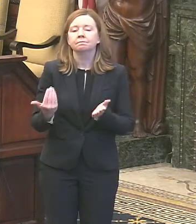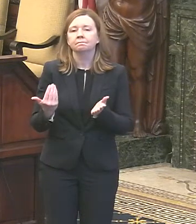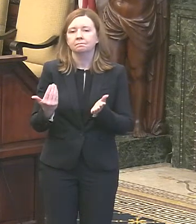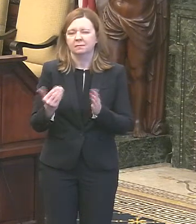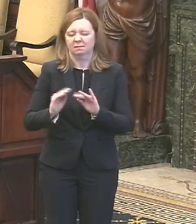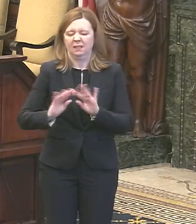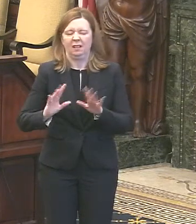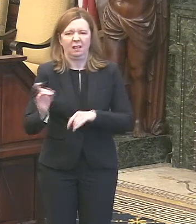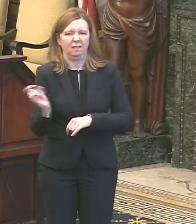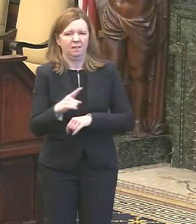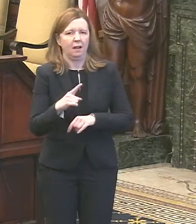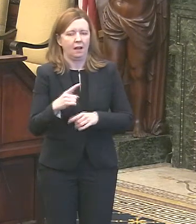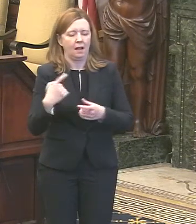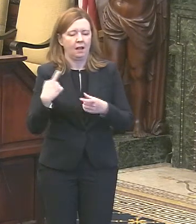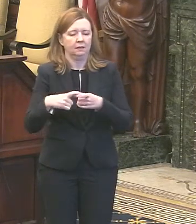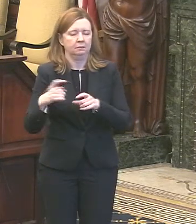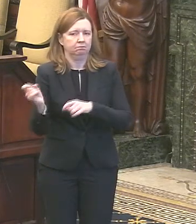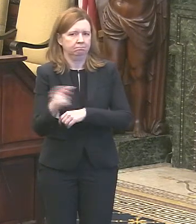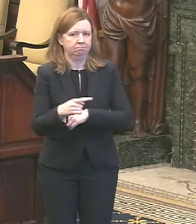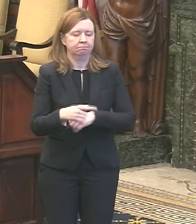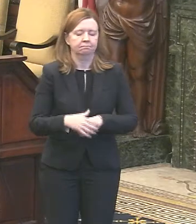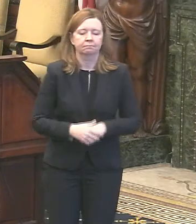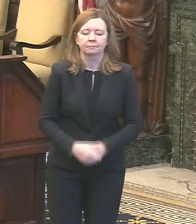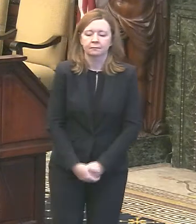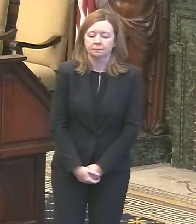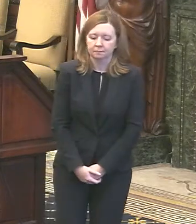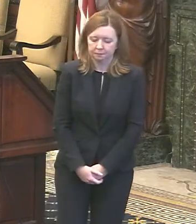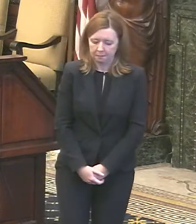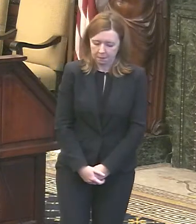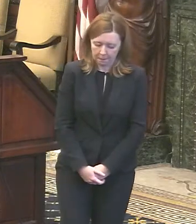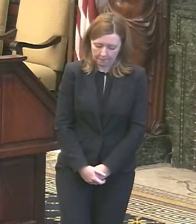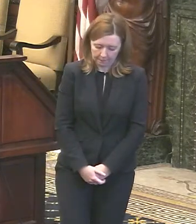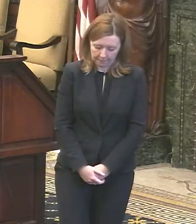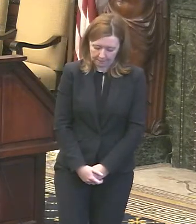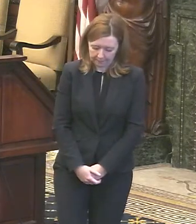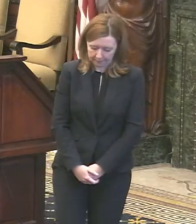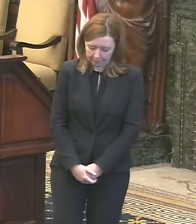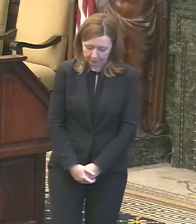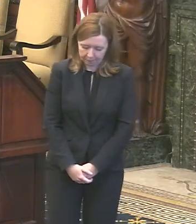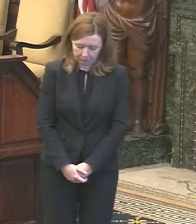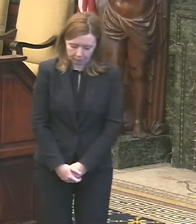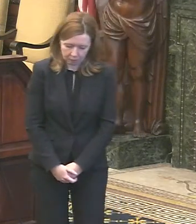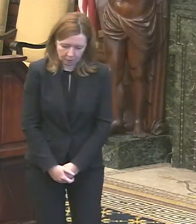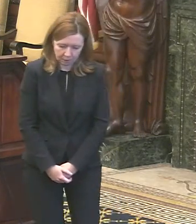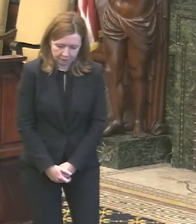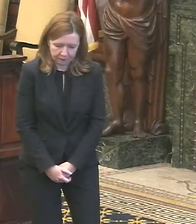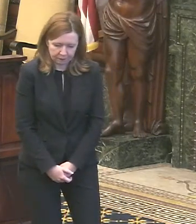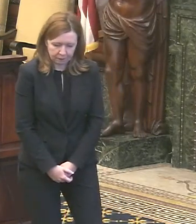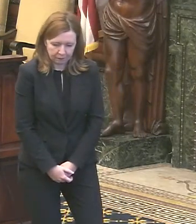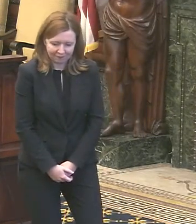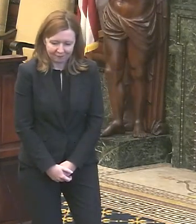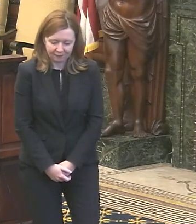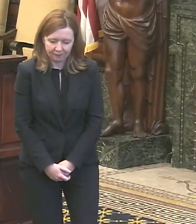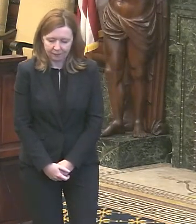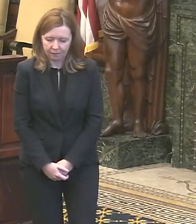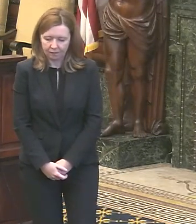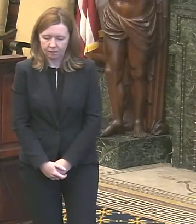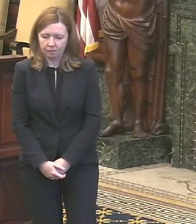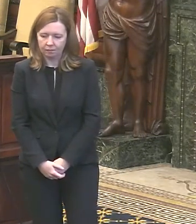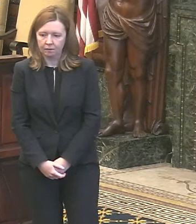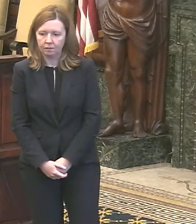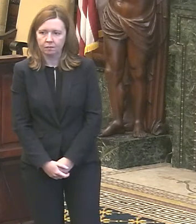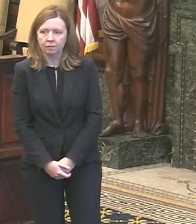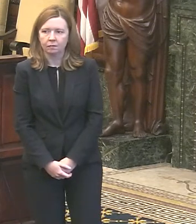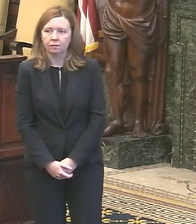de que empezando el sábado, yo solamente quiero que me lo recuerden, empezando el sábado va a estar disponible en both